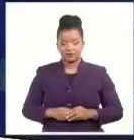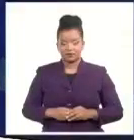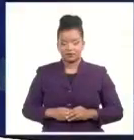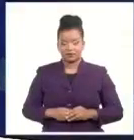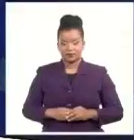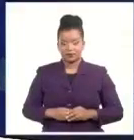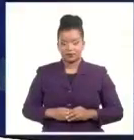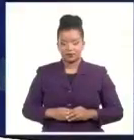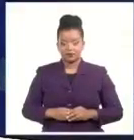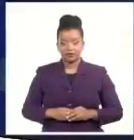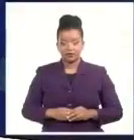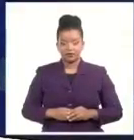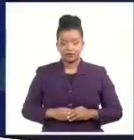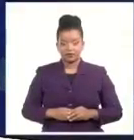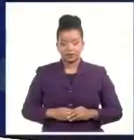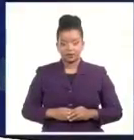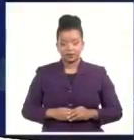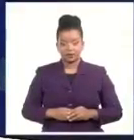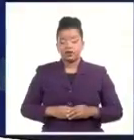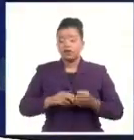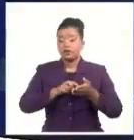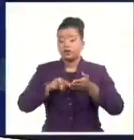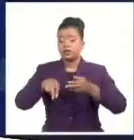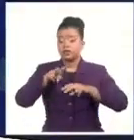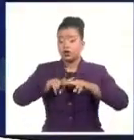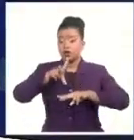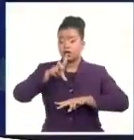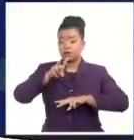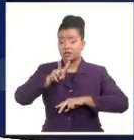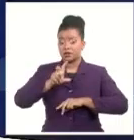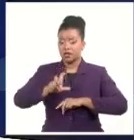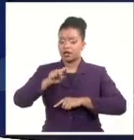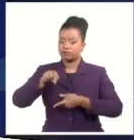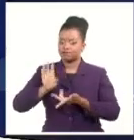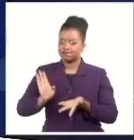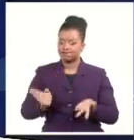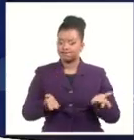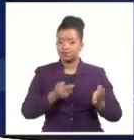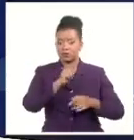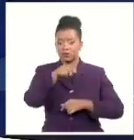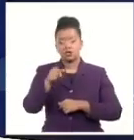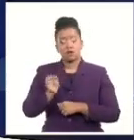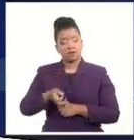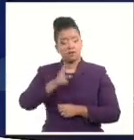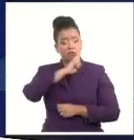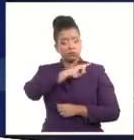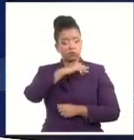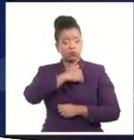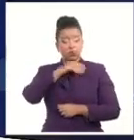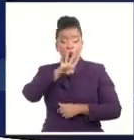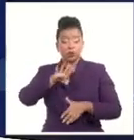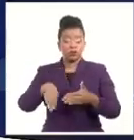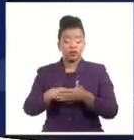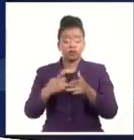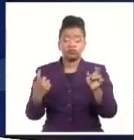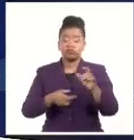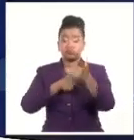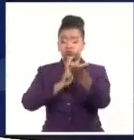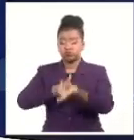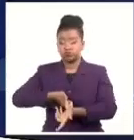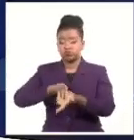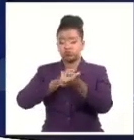Las provincias de Holguín y Villa Clara recibieron a los combatientes de las Fuerzas Armadas Revolucionarias que durante 4 días enfrentaron las llamas